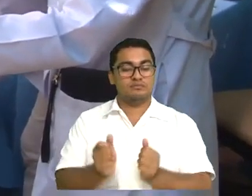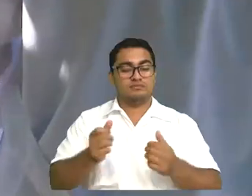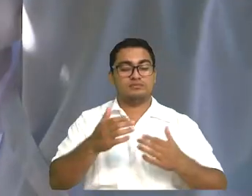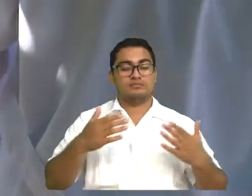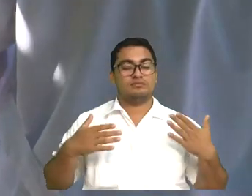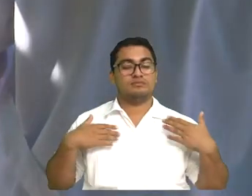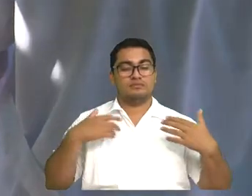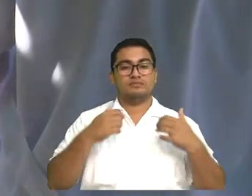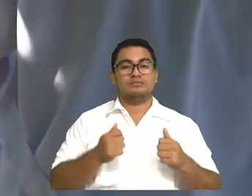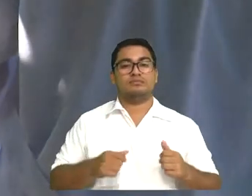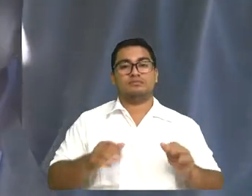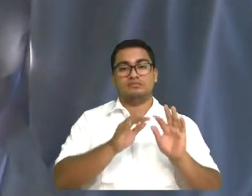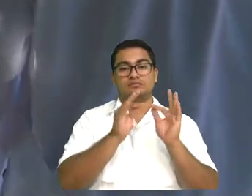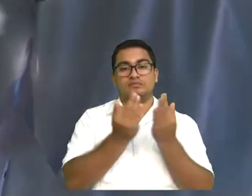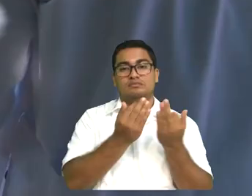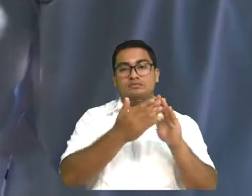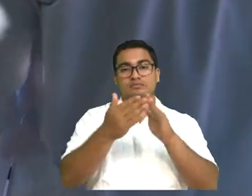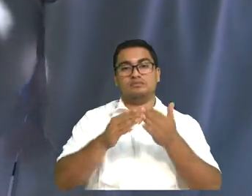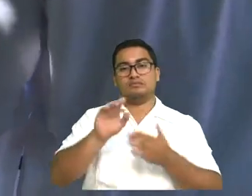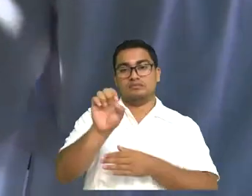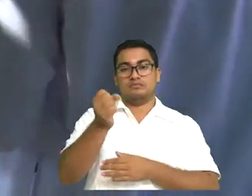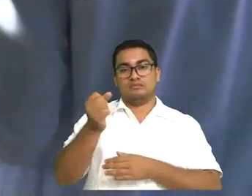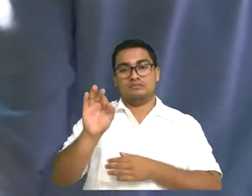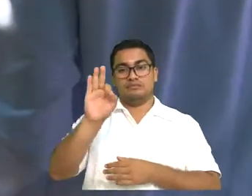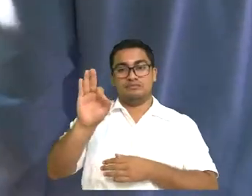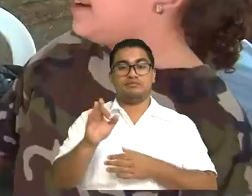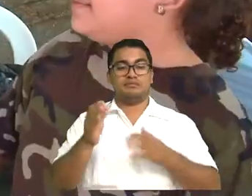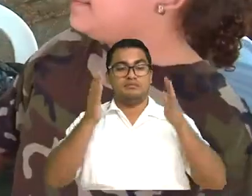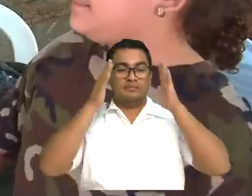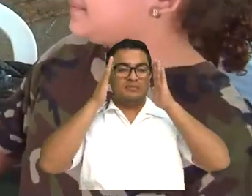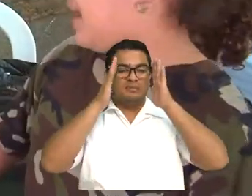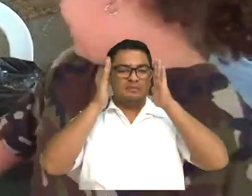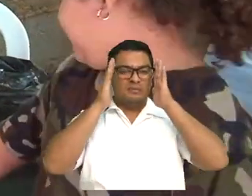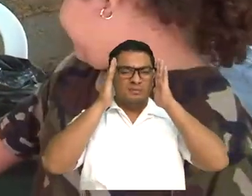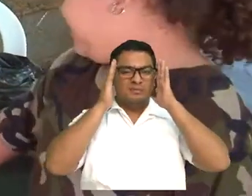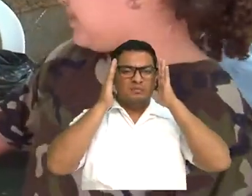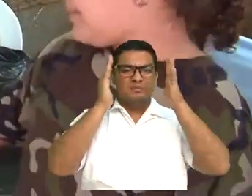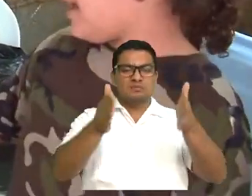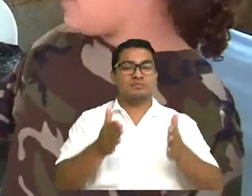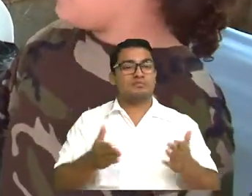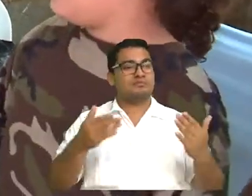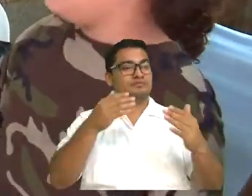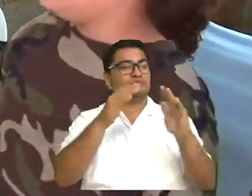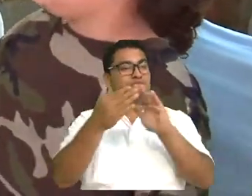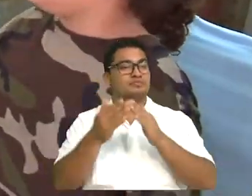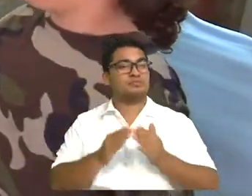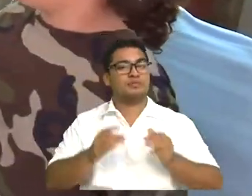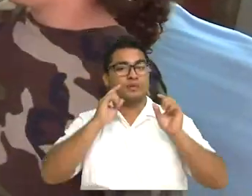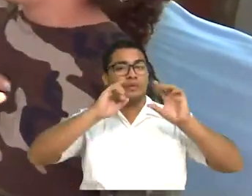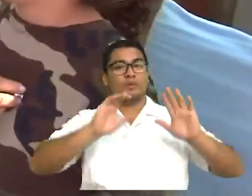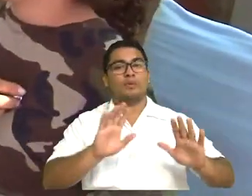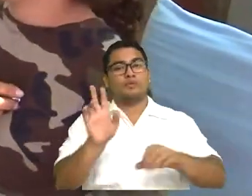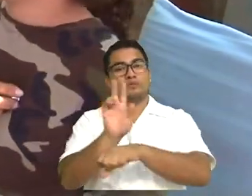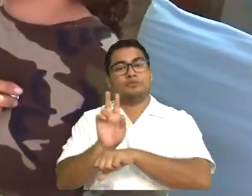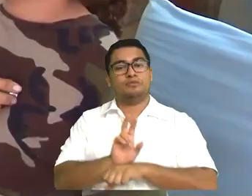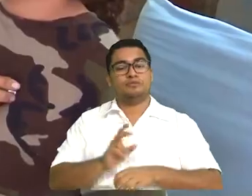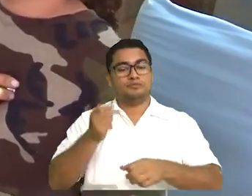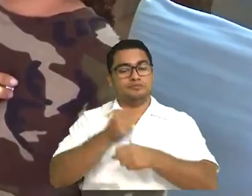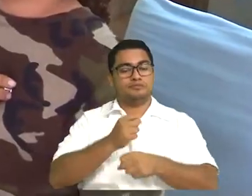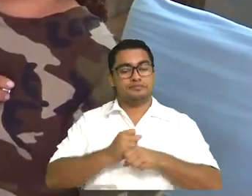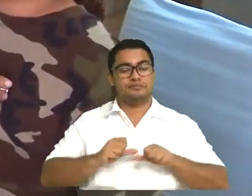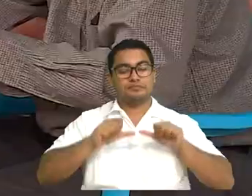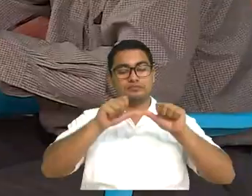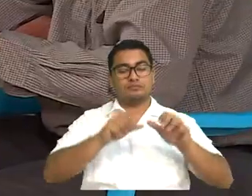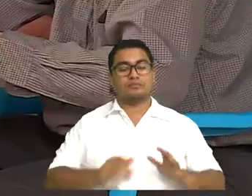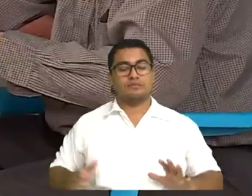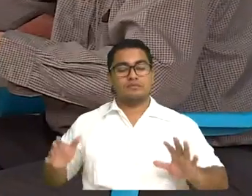comunitaria ESAF son la primera línea de respuesta en la comunidad, ya que están operando de forma permanente y constante al lado